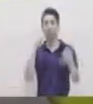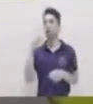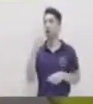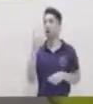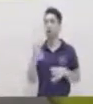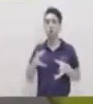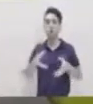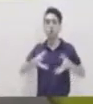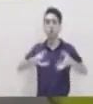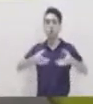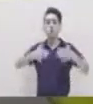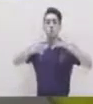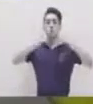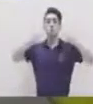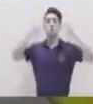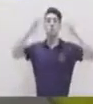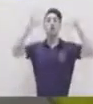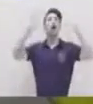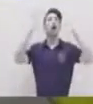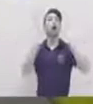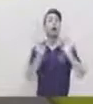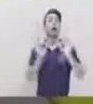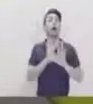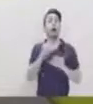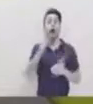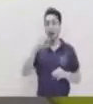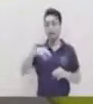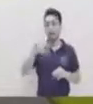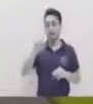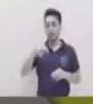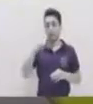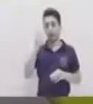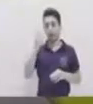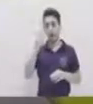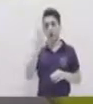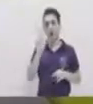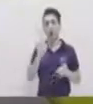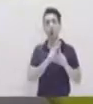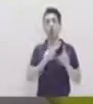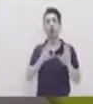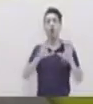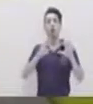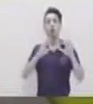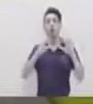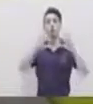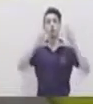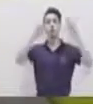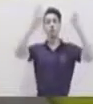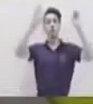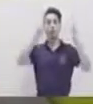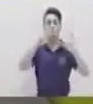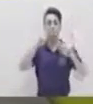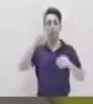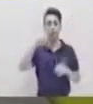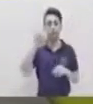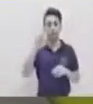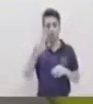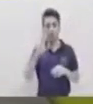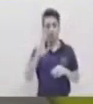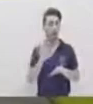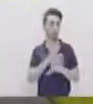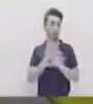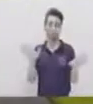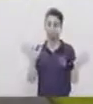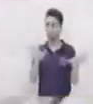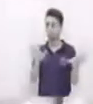porque vaporizó totalmente el amoníaco y ya no existe esa reacción que estaba dando el